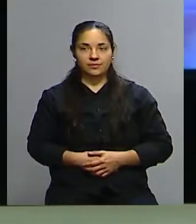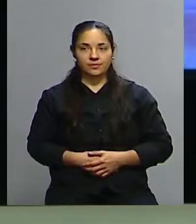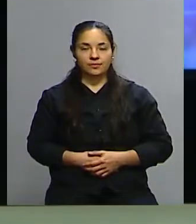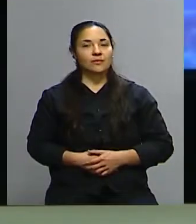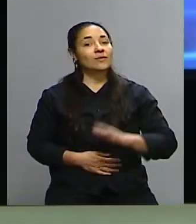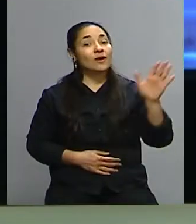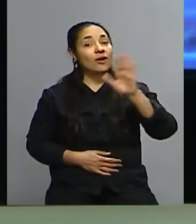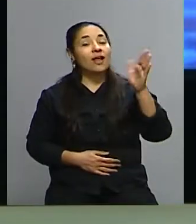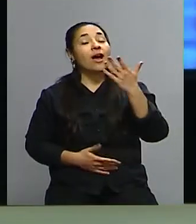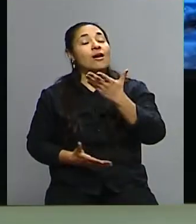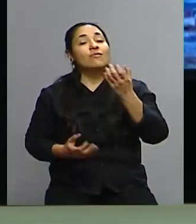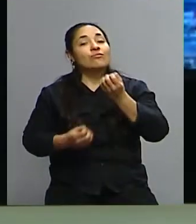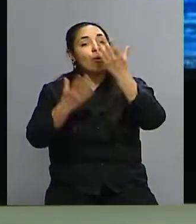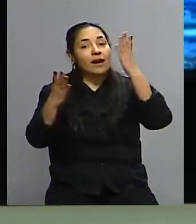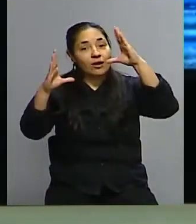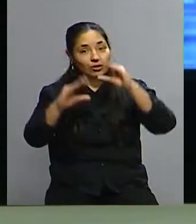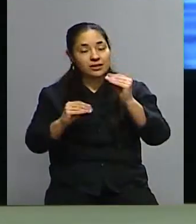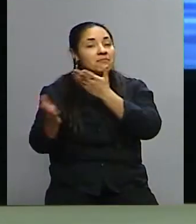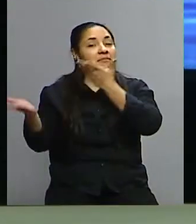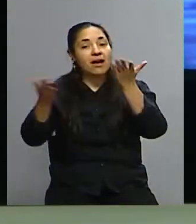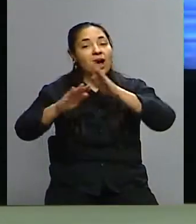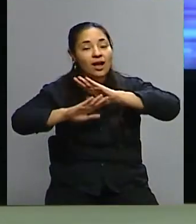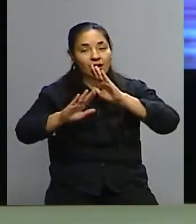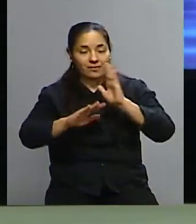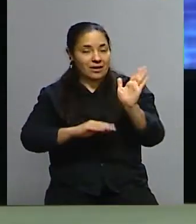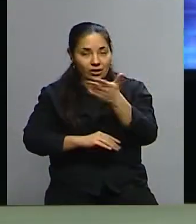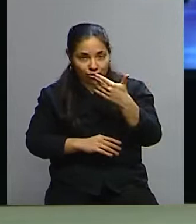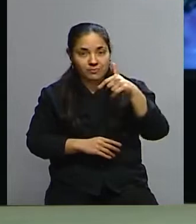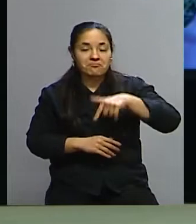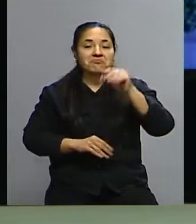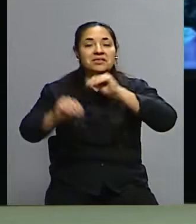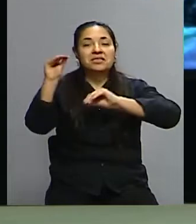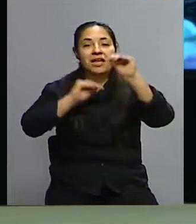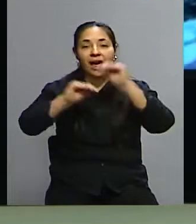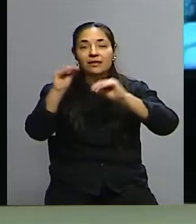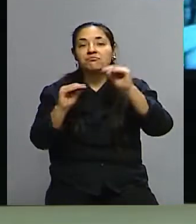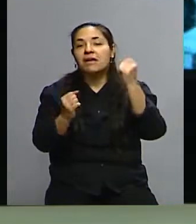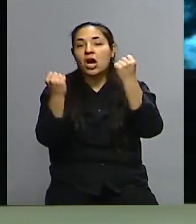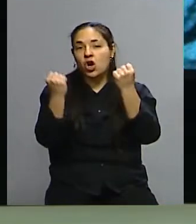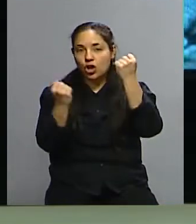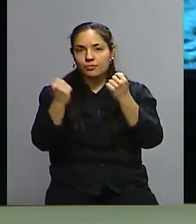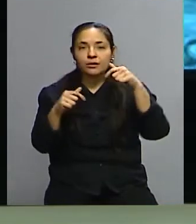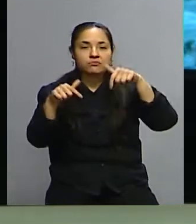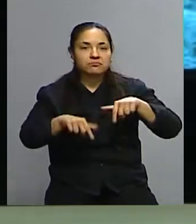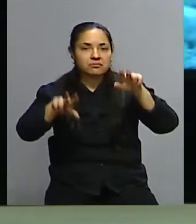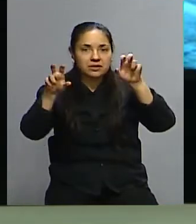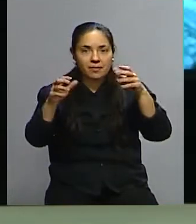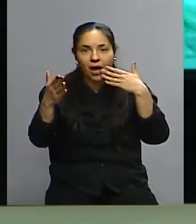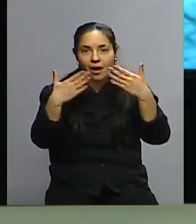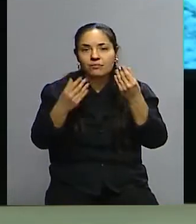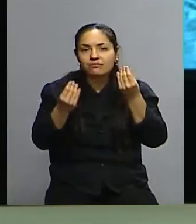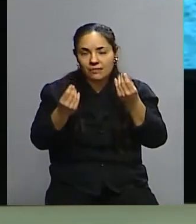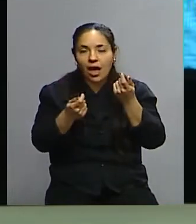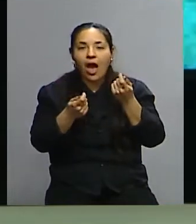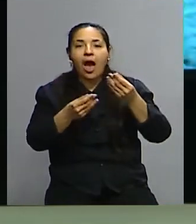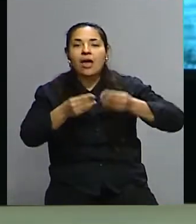¿Qué tal? Buenas noches, bienvenidas, bienvenidos a esta edición de Chat Económico. Aquí estamos para hablar en esta noche de Administración Pública